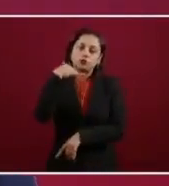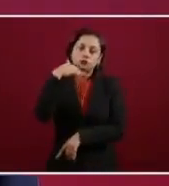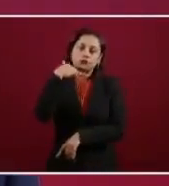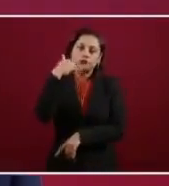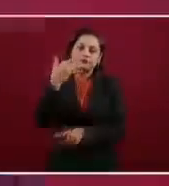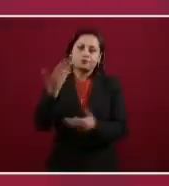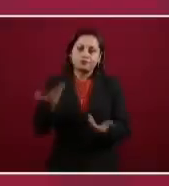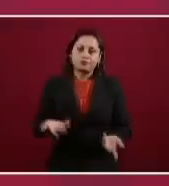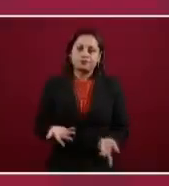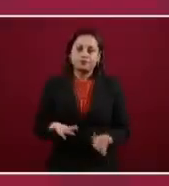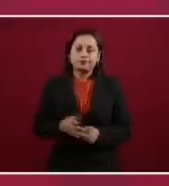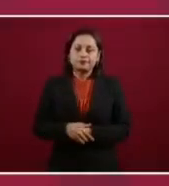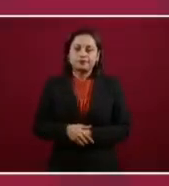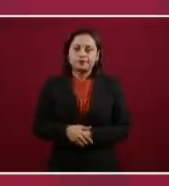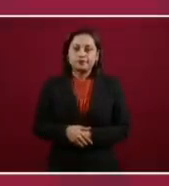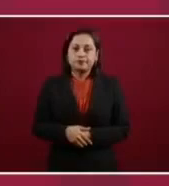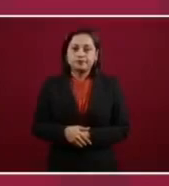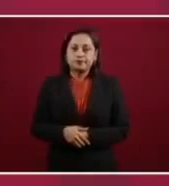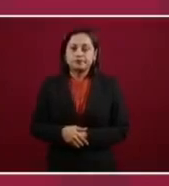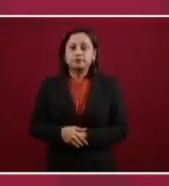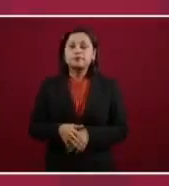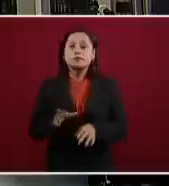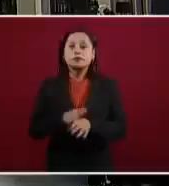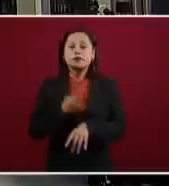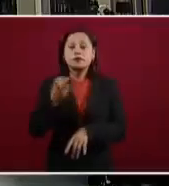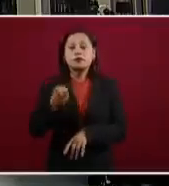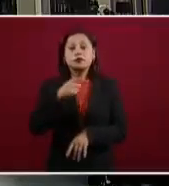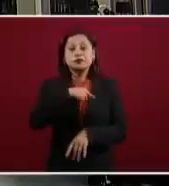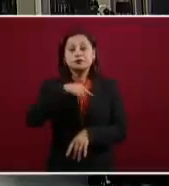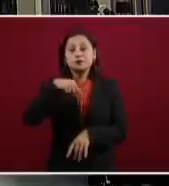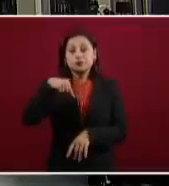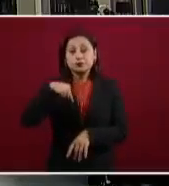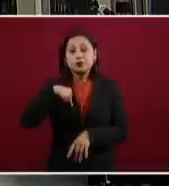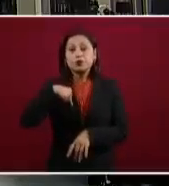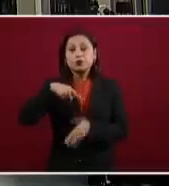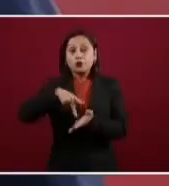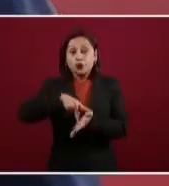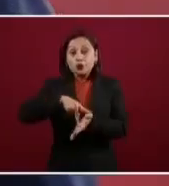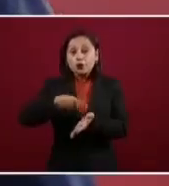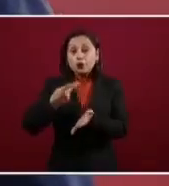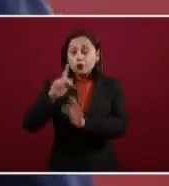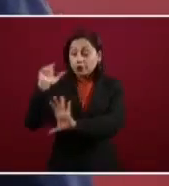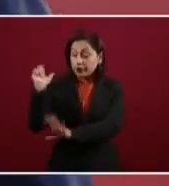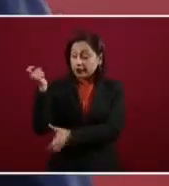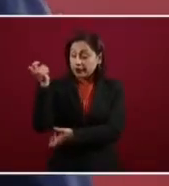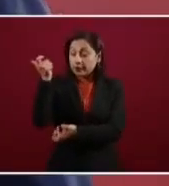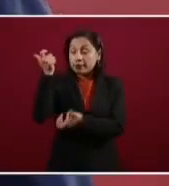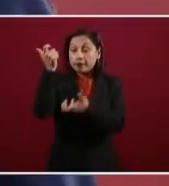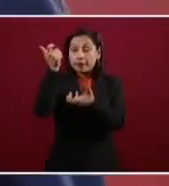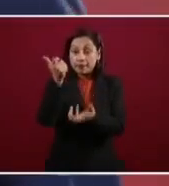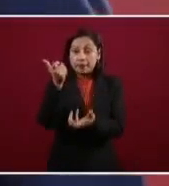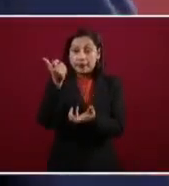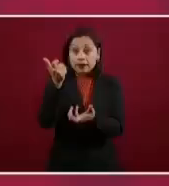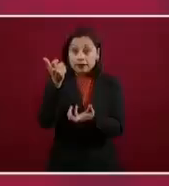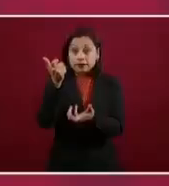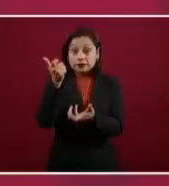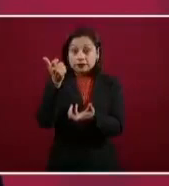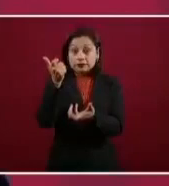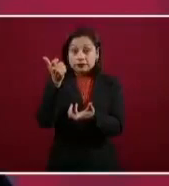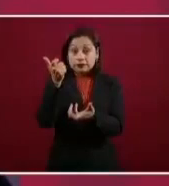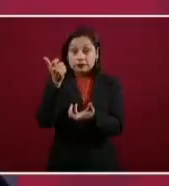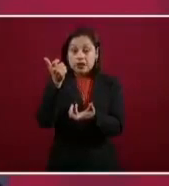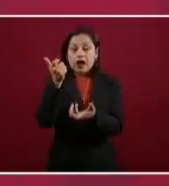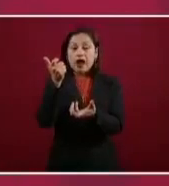y entonces no queremos pasar el presupuesto por muchas